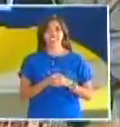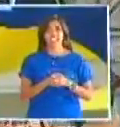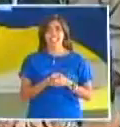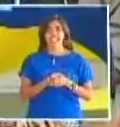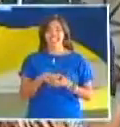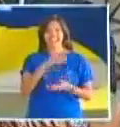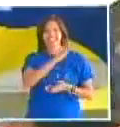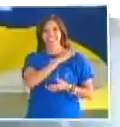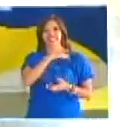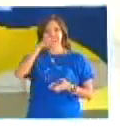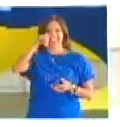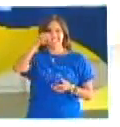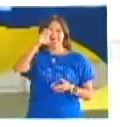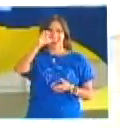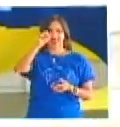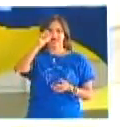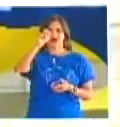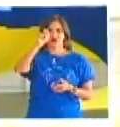Paz.